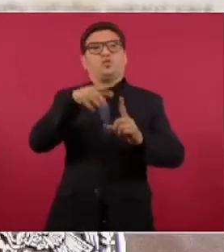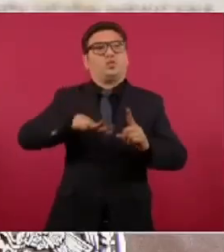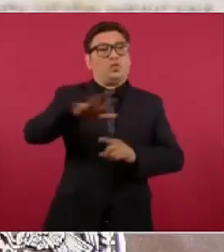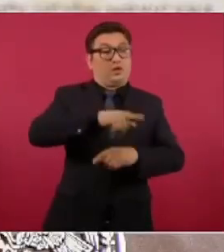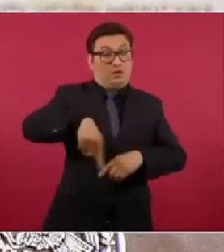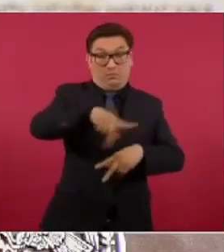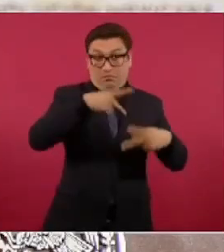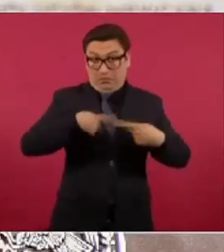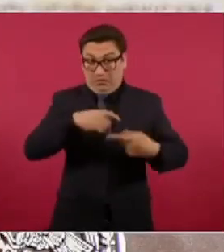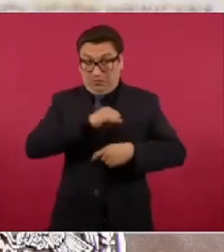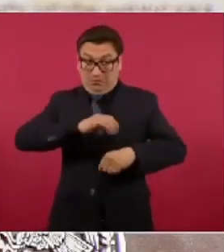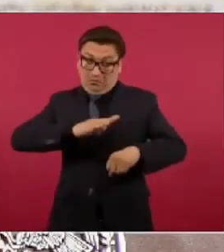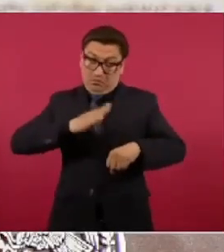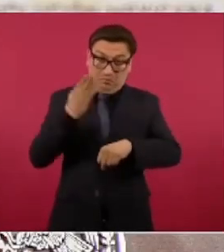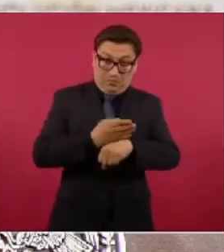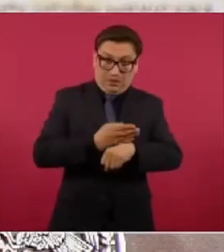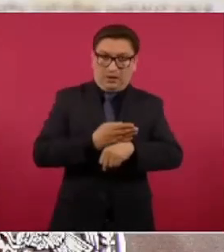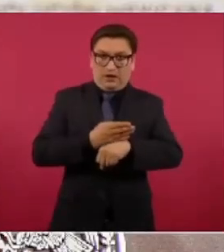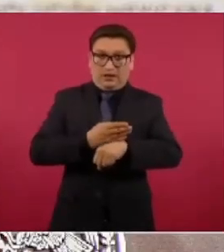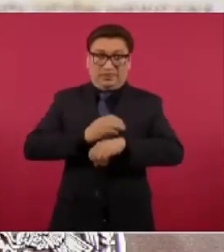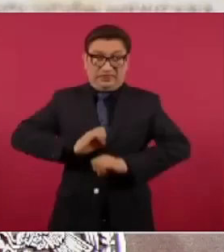Esto es muy importante